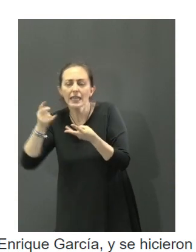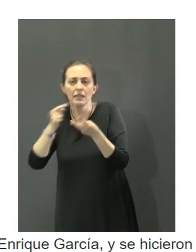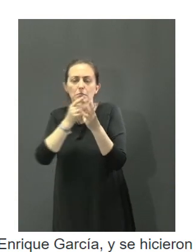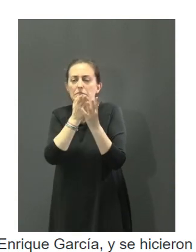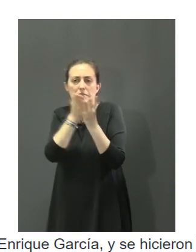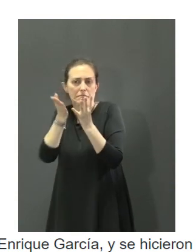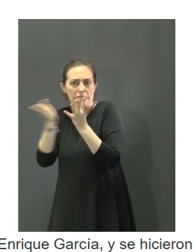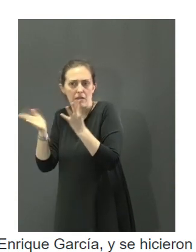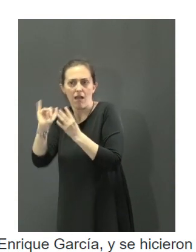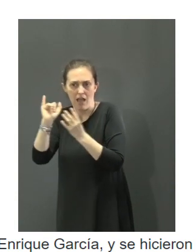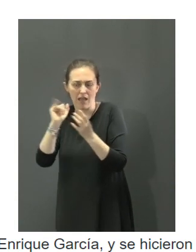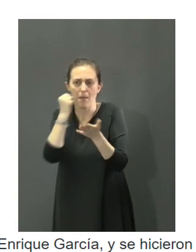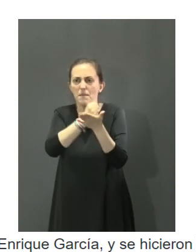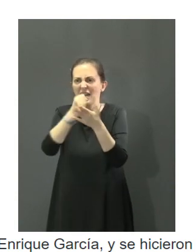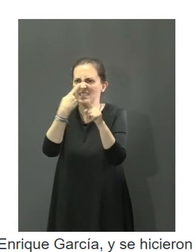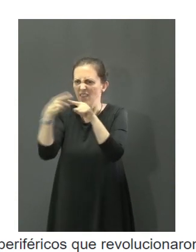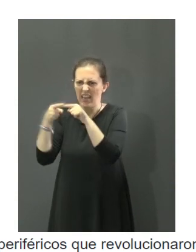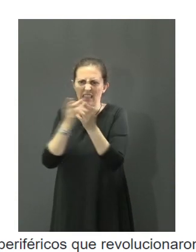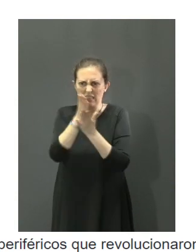varias.